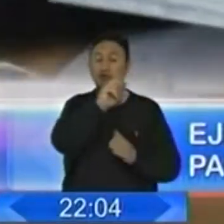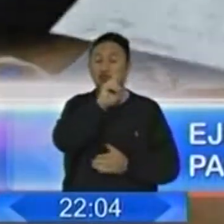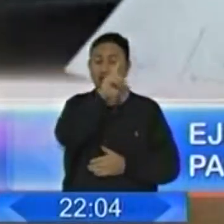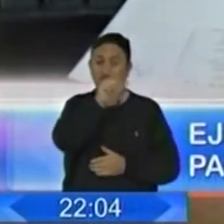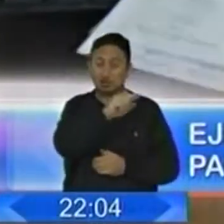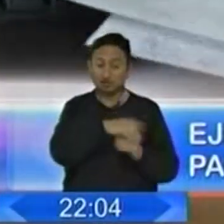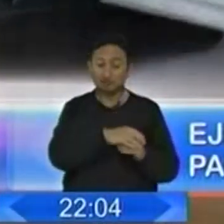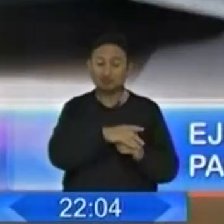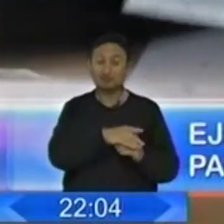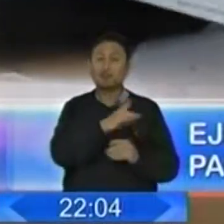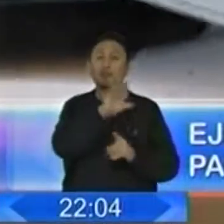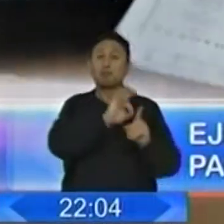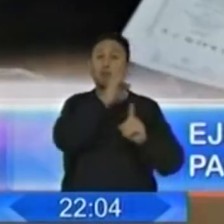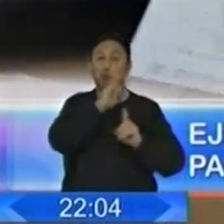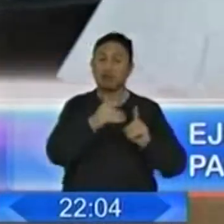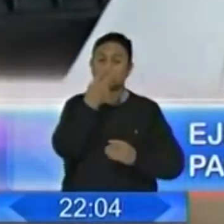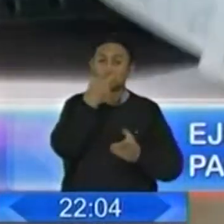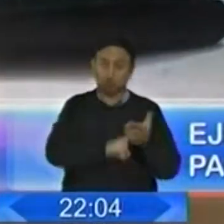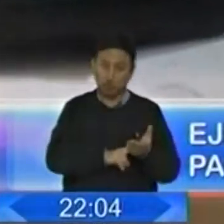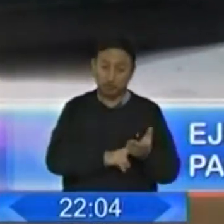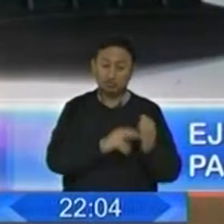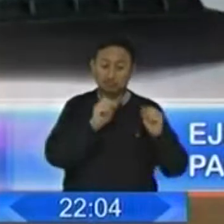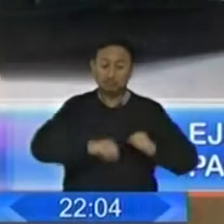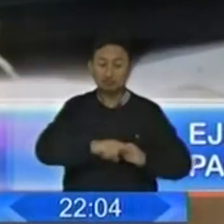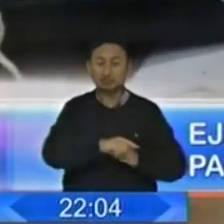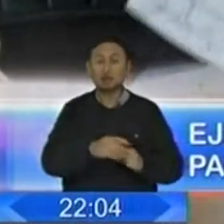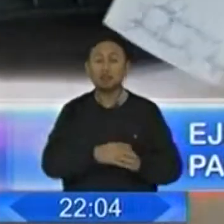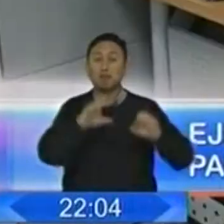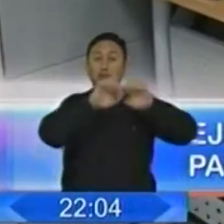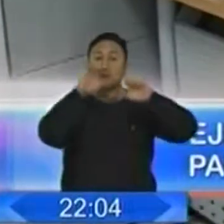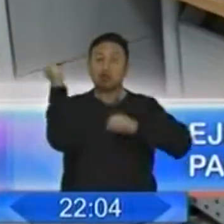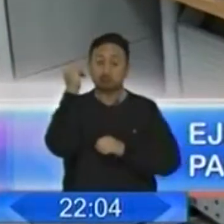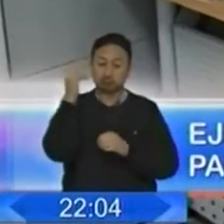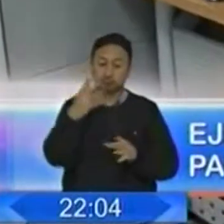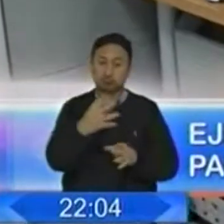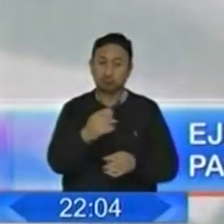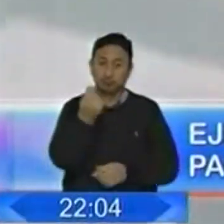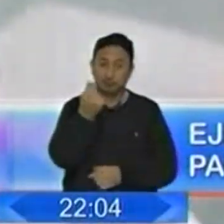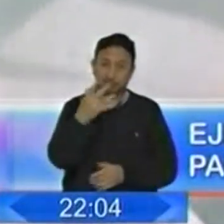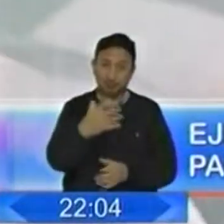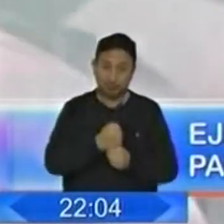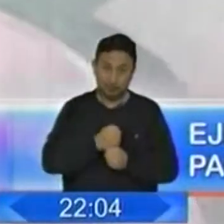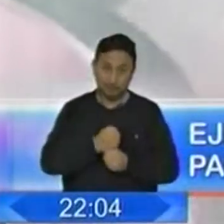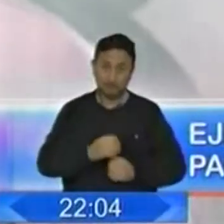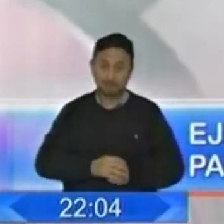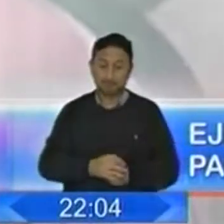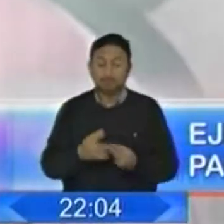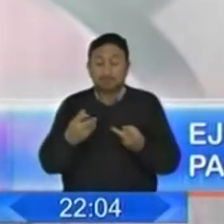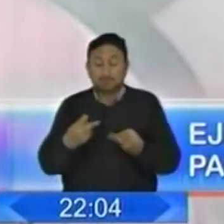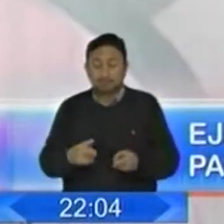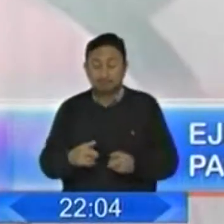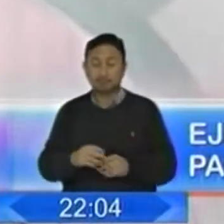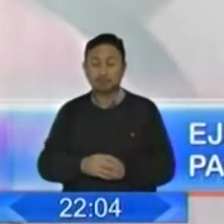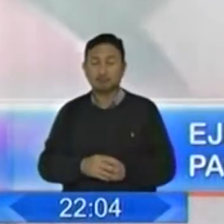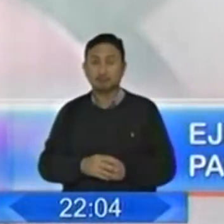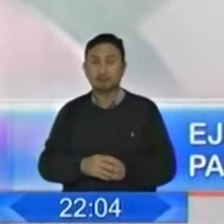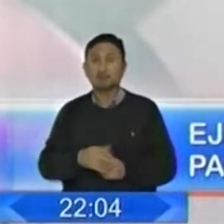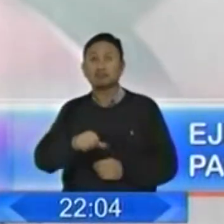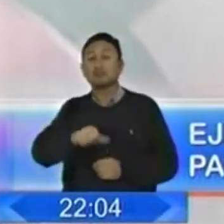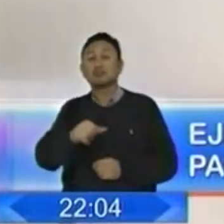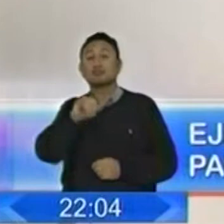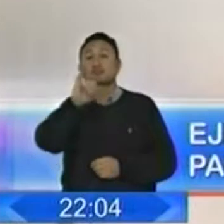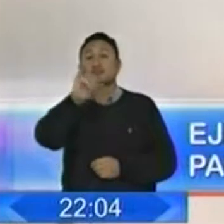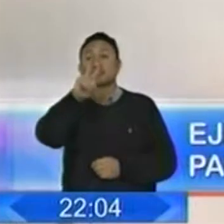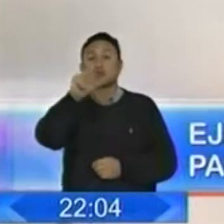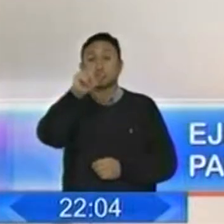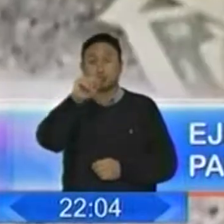del sector bananero y la obligatoriedad de retención a pequeñas industrias. Además, se descarta la posibilidad de incrementar el